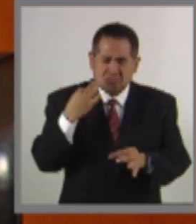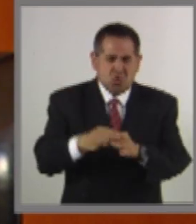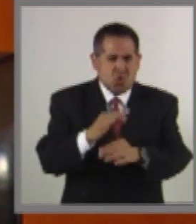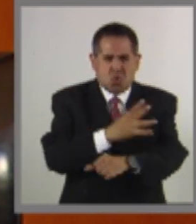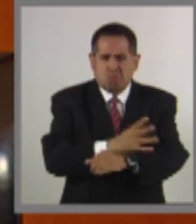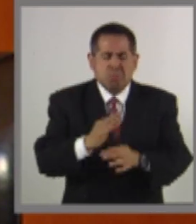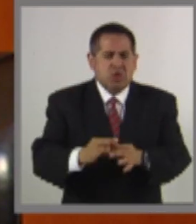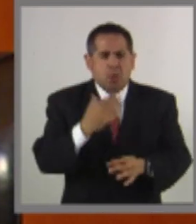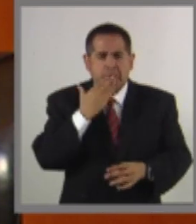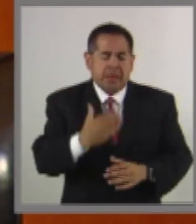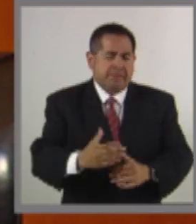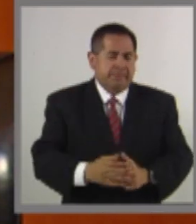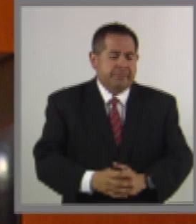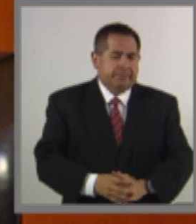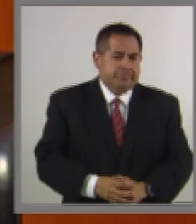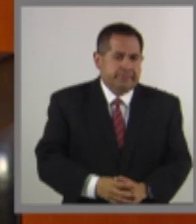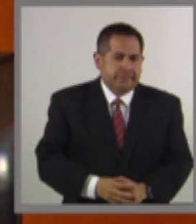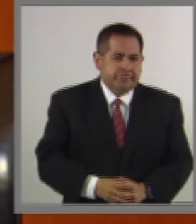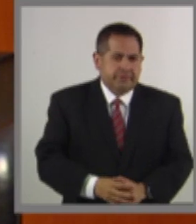cabo.